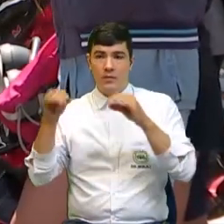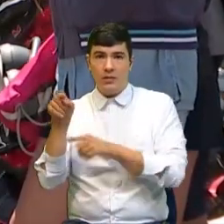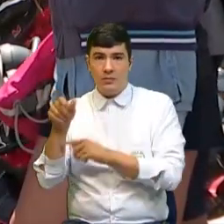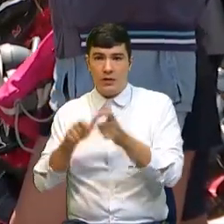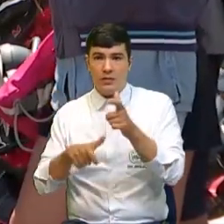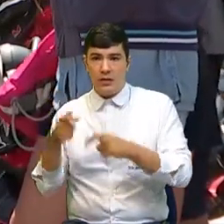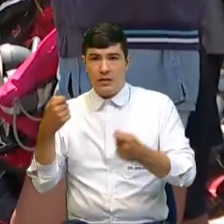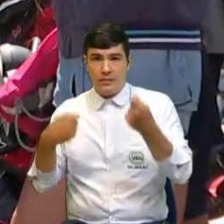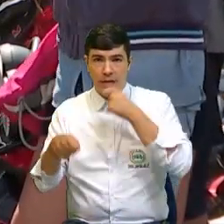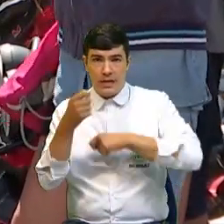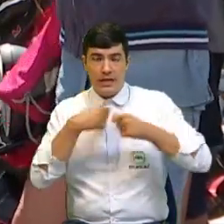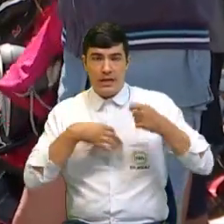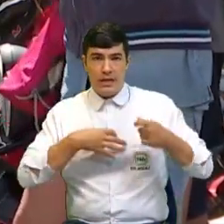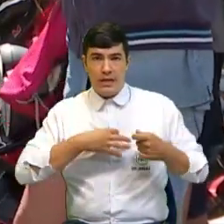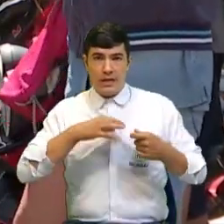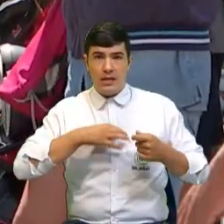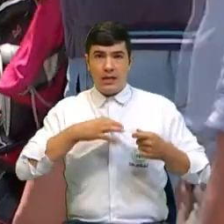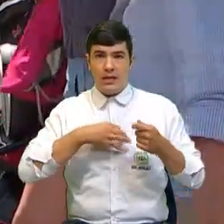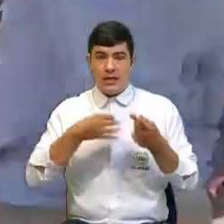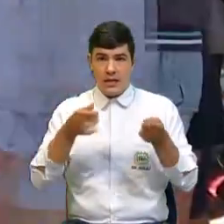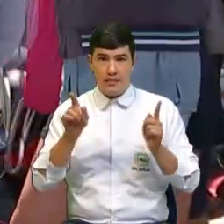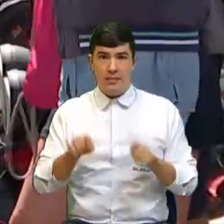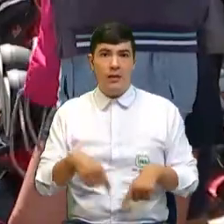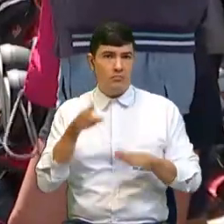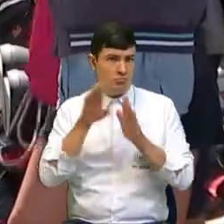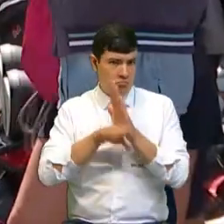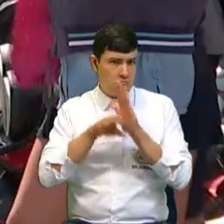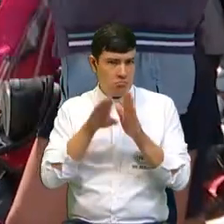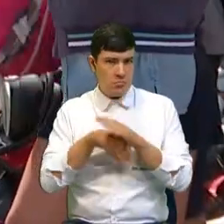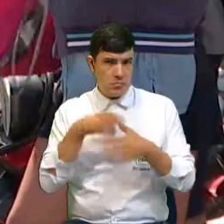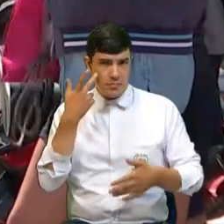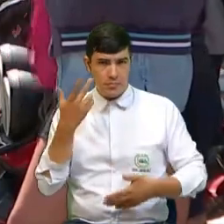camisetas porque esto también es una fiesta económica